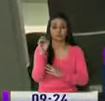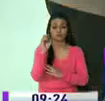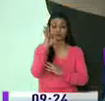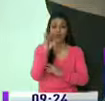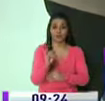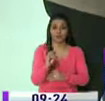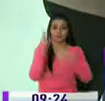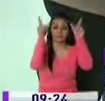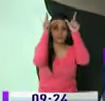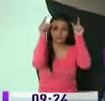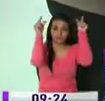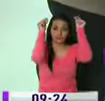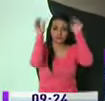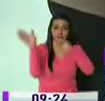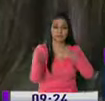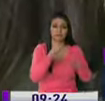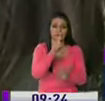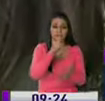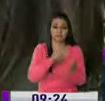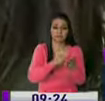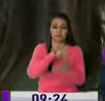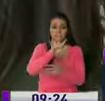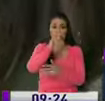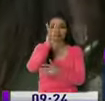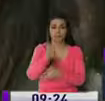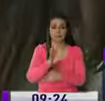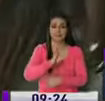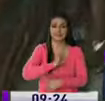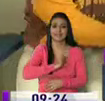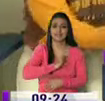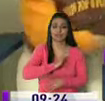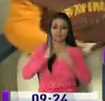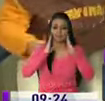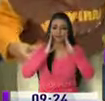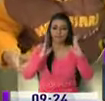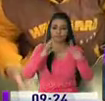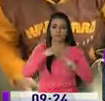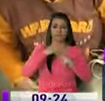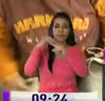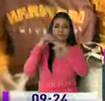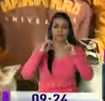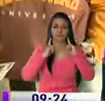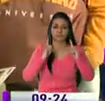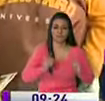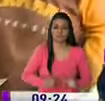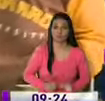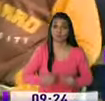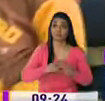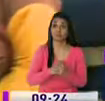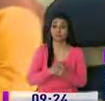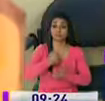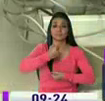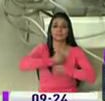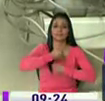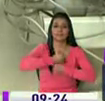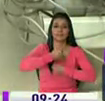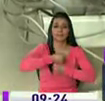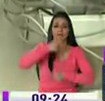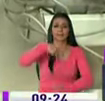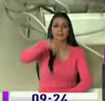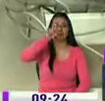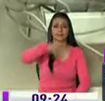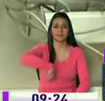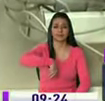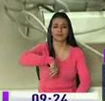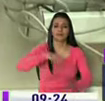6.840 enfermeras y 1.520 técnicos de atención primaria de salud que laboren en el primer nivel de